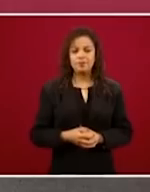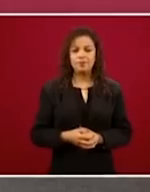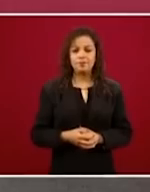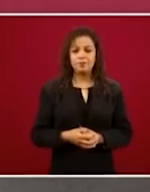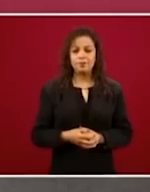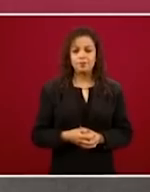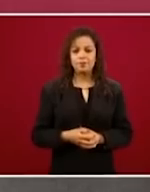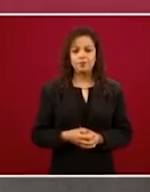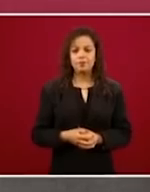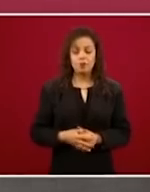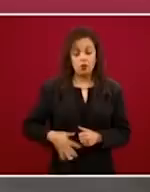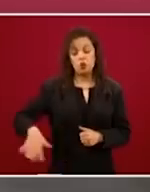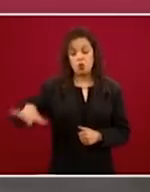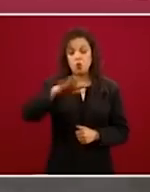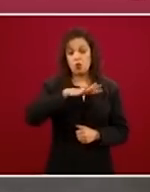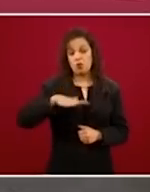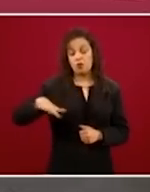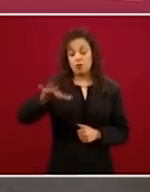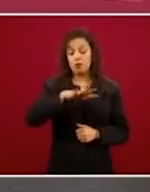a todos